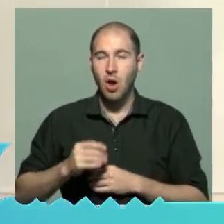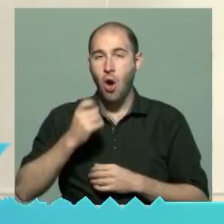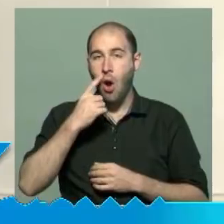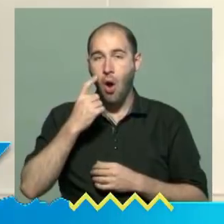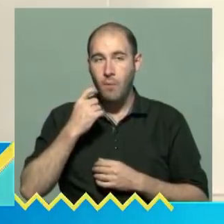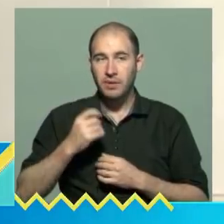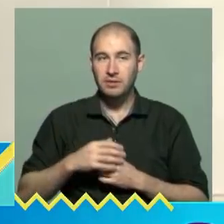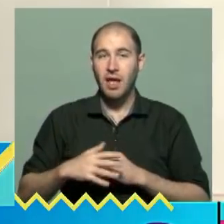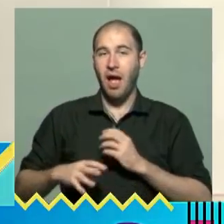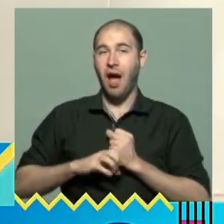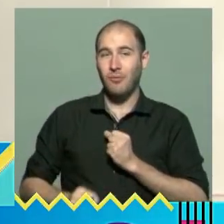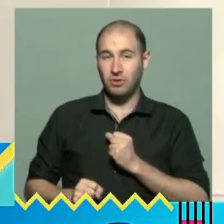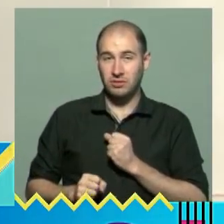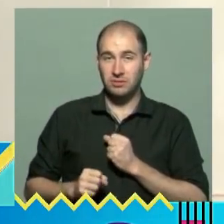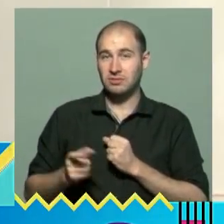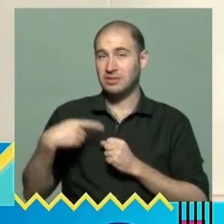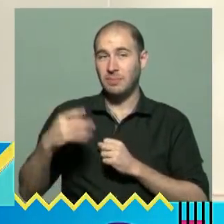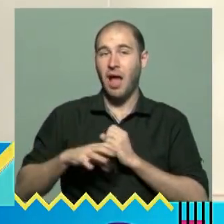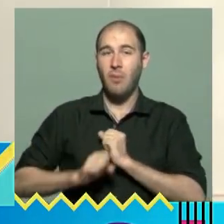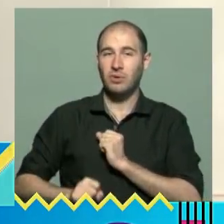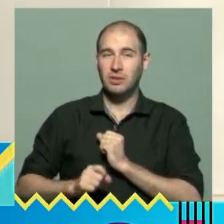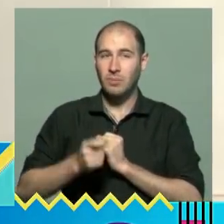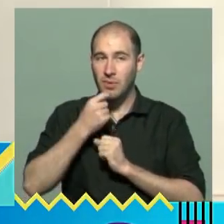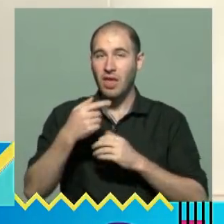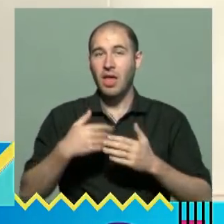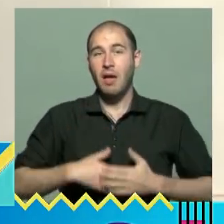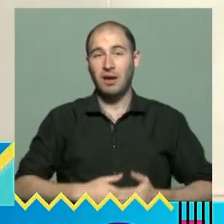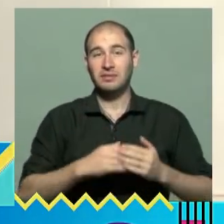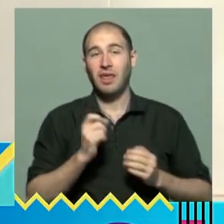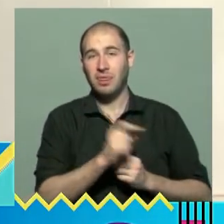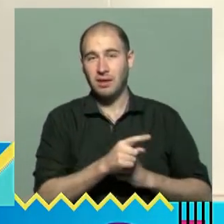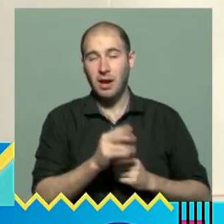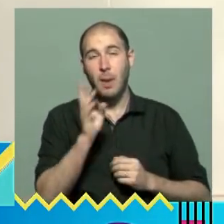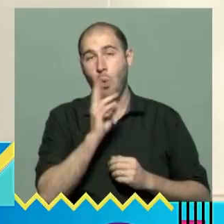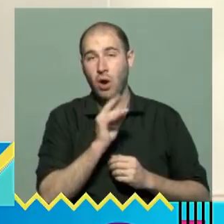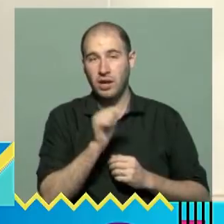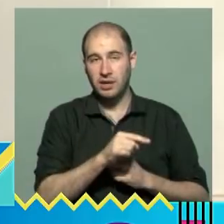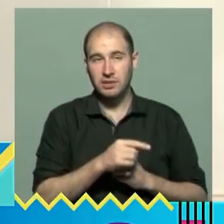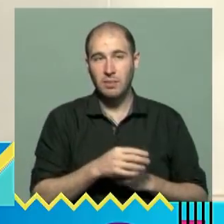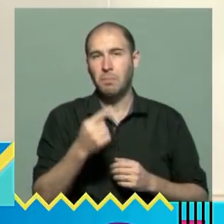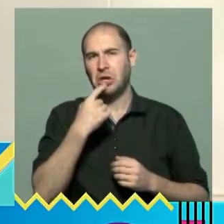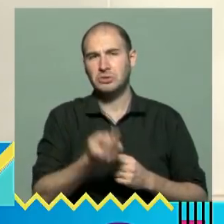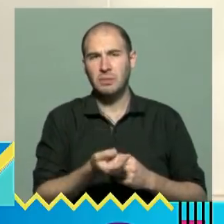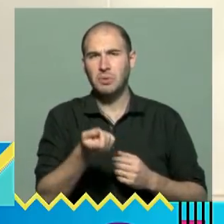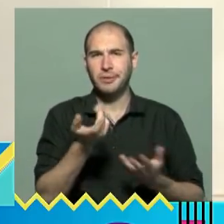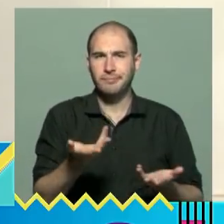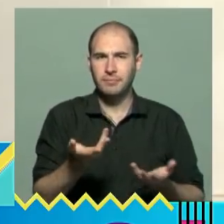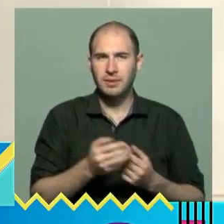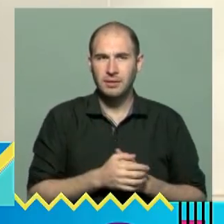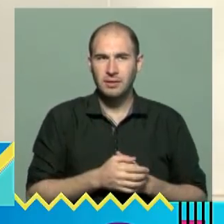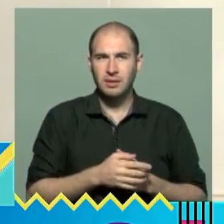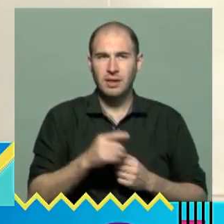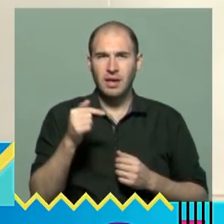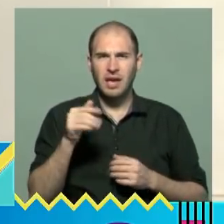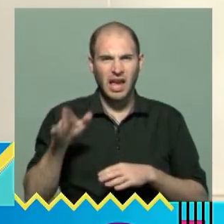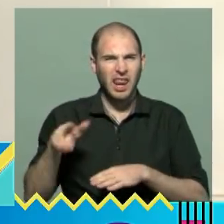entre comillas, abortan todo el tiempo cuando la dejan embarazada y la mujer digamos, la típica pregunta es cuando él se va a